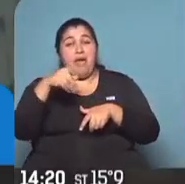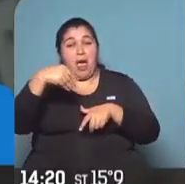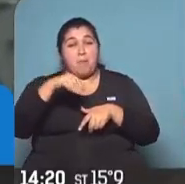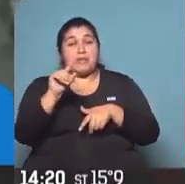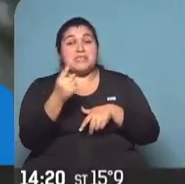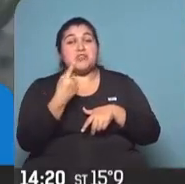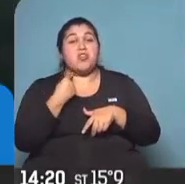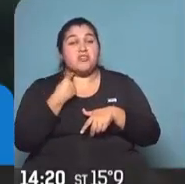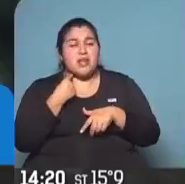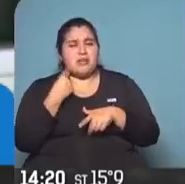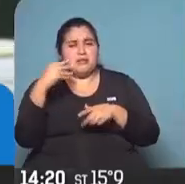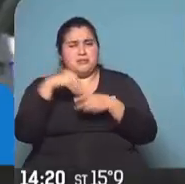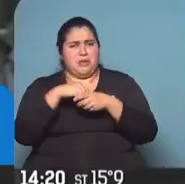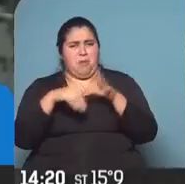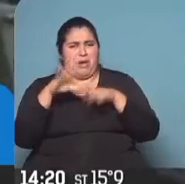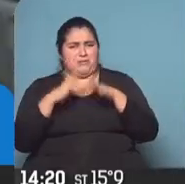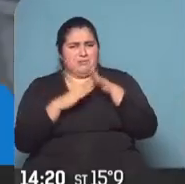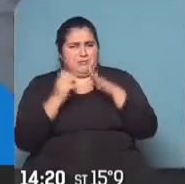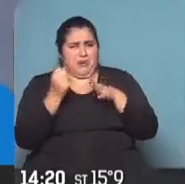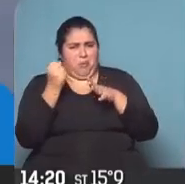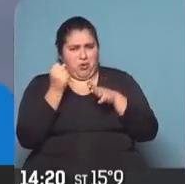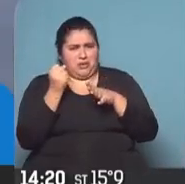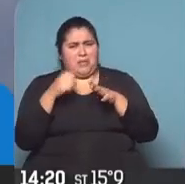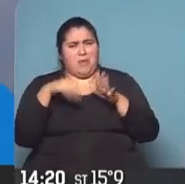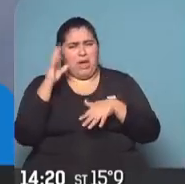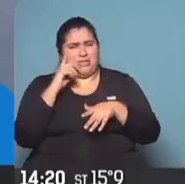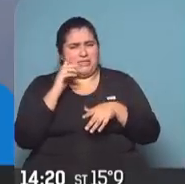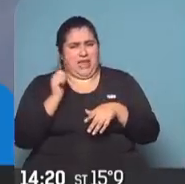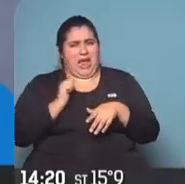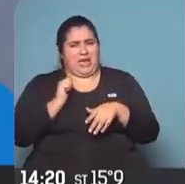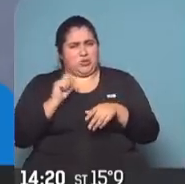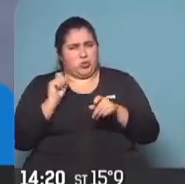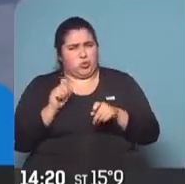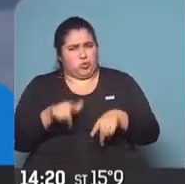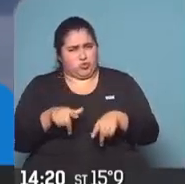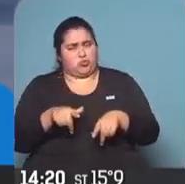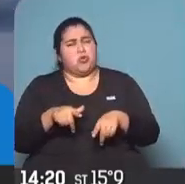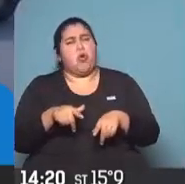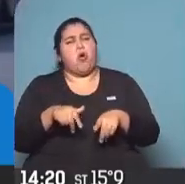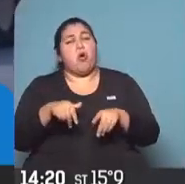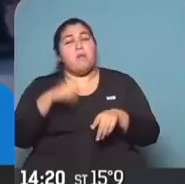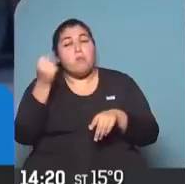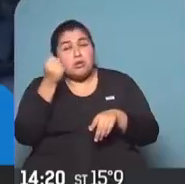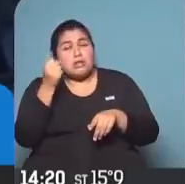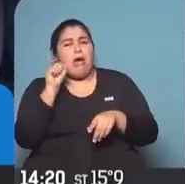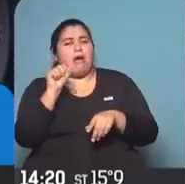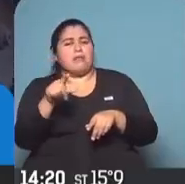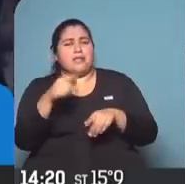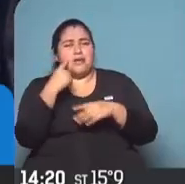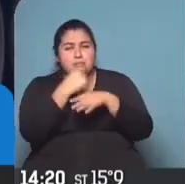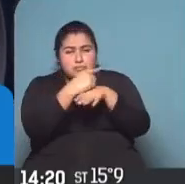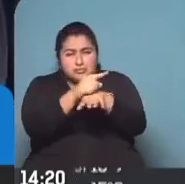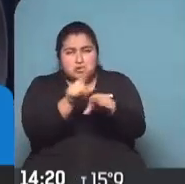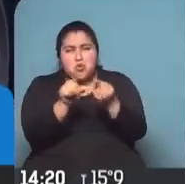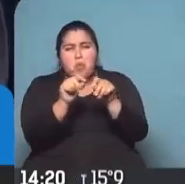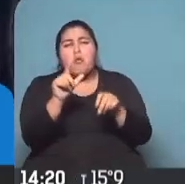son la columna vertebral de la infantería mecanizada de nuestro ejército en forma principal y una mientras ha logrado cinco